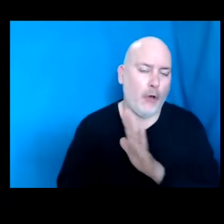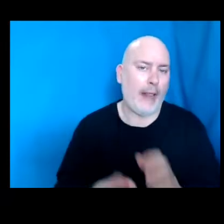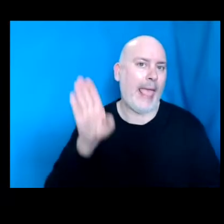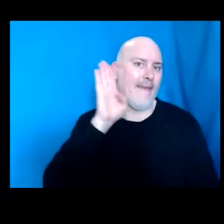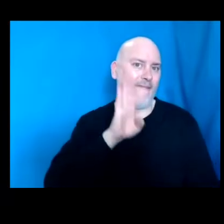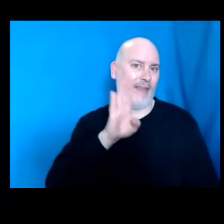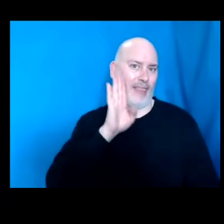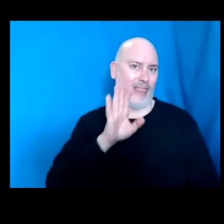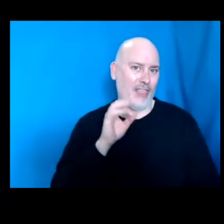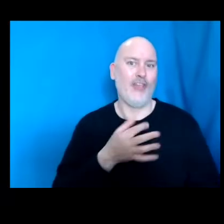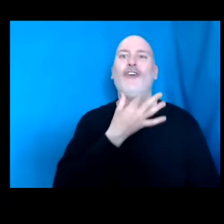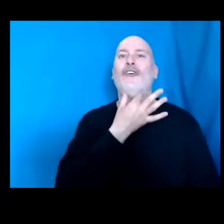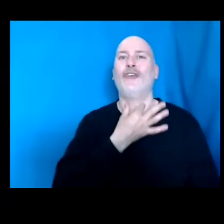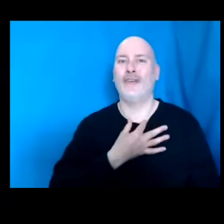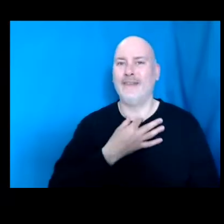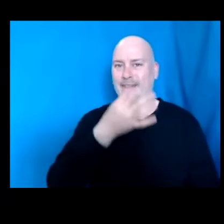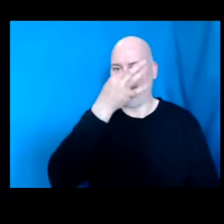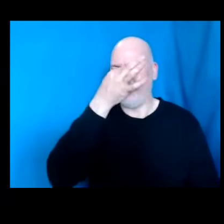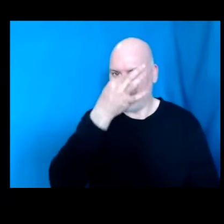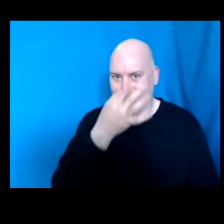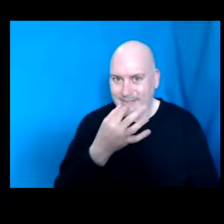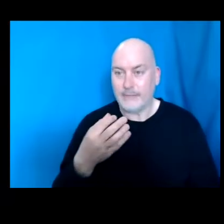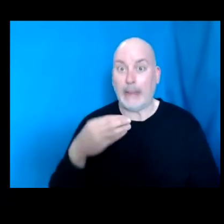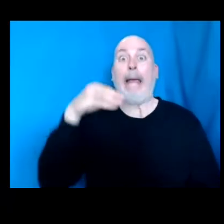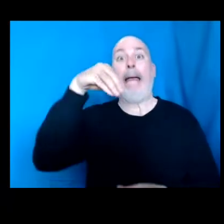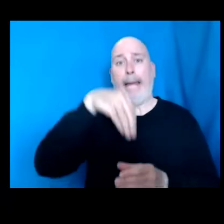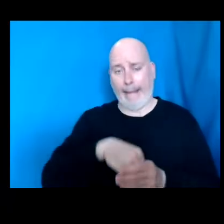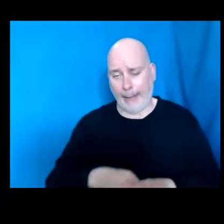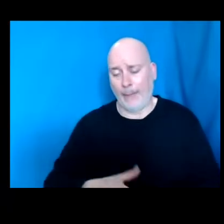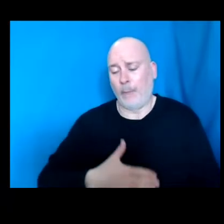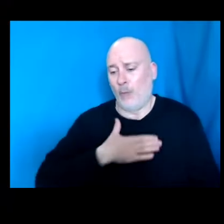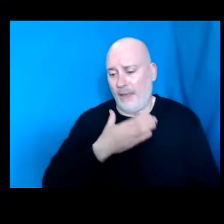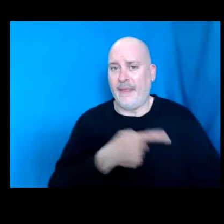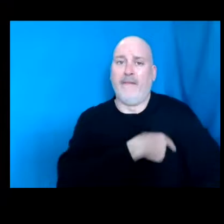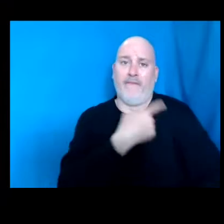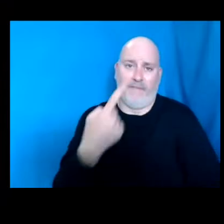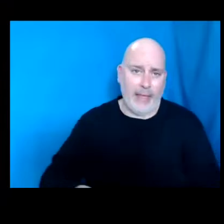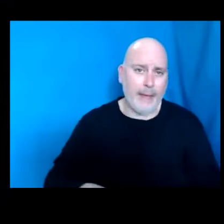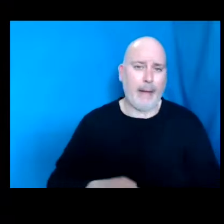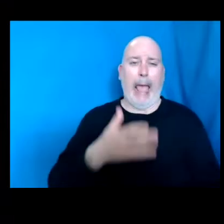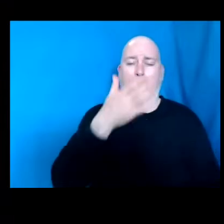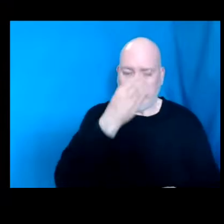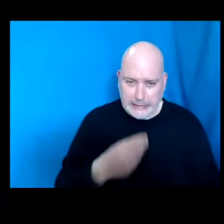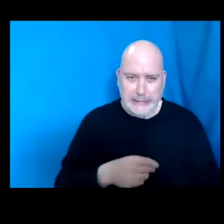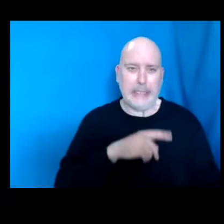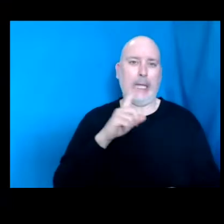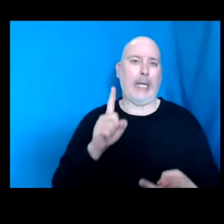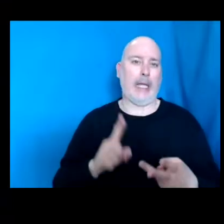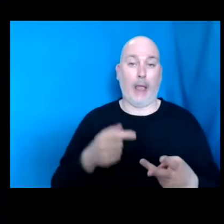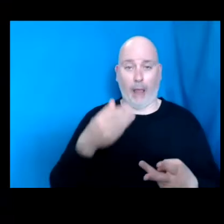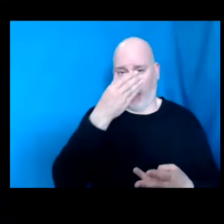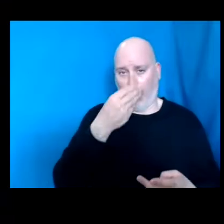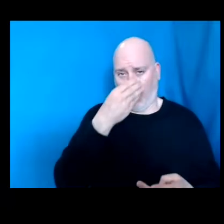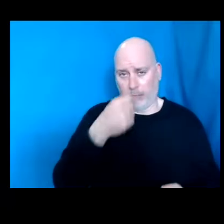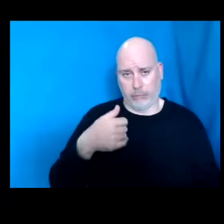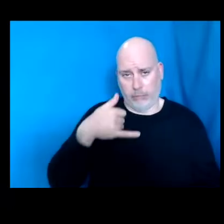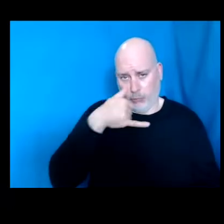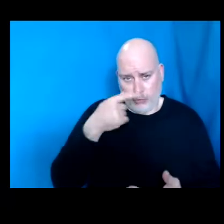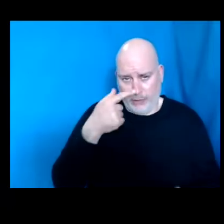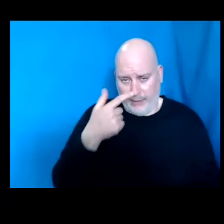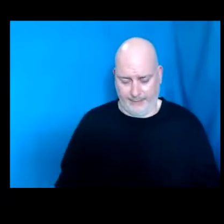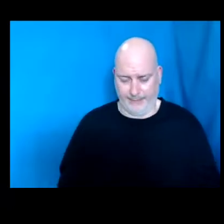respiratorias altas que puede cursar con fiebre, con estornudos y con mucosidad nasal. Y como